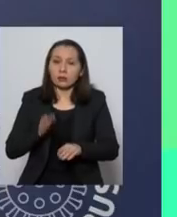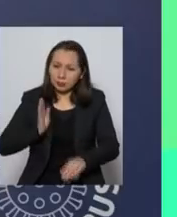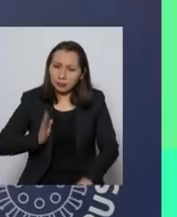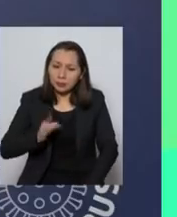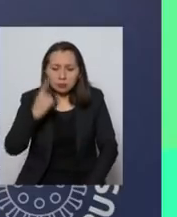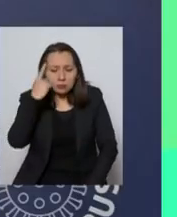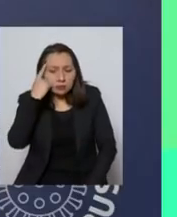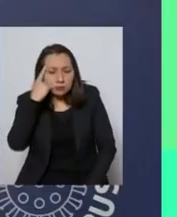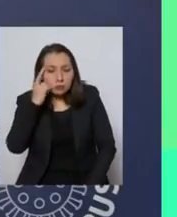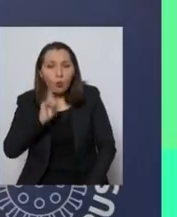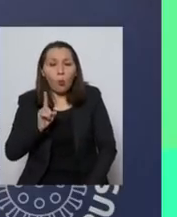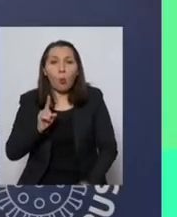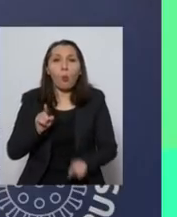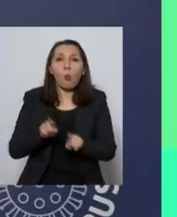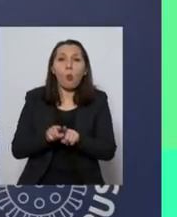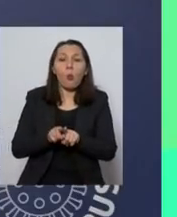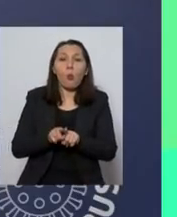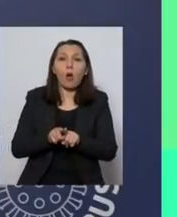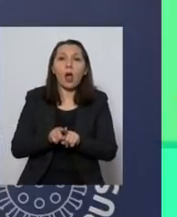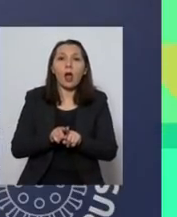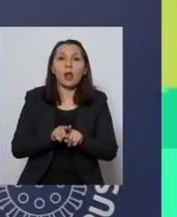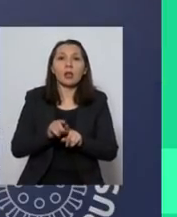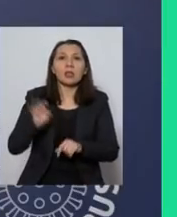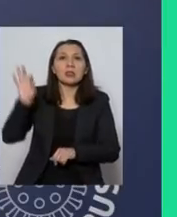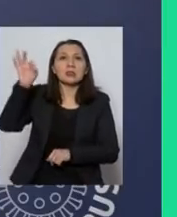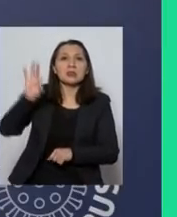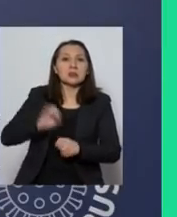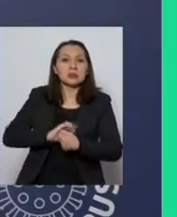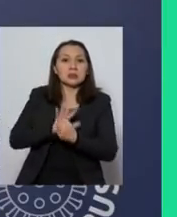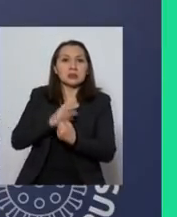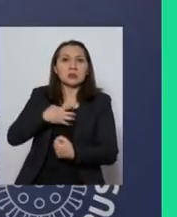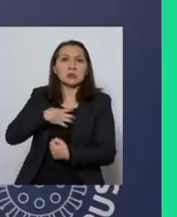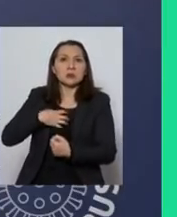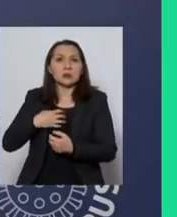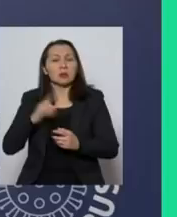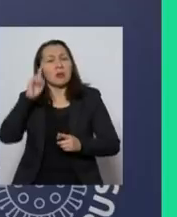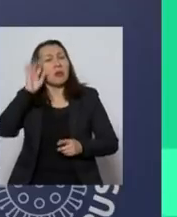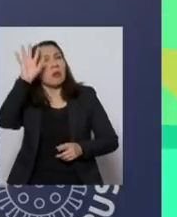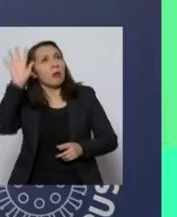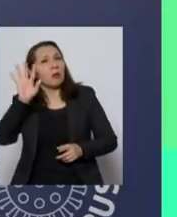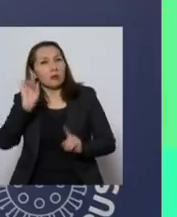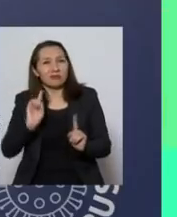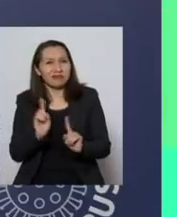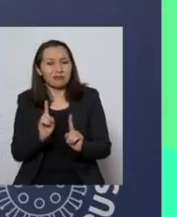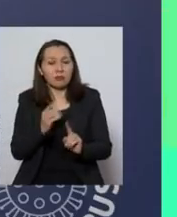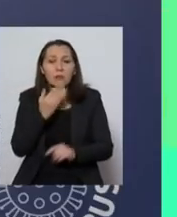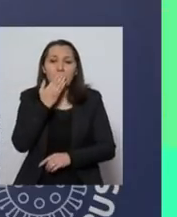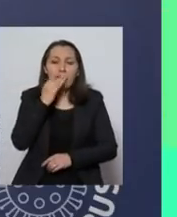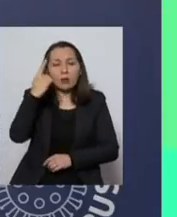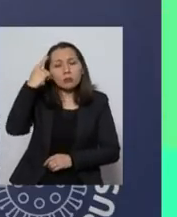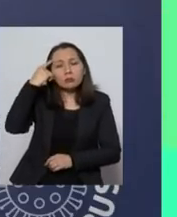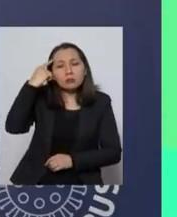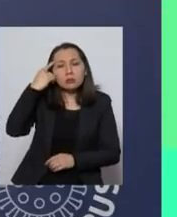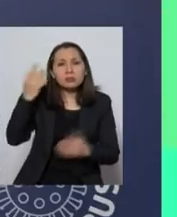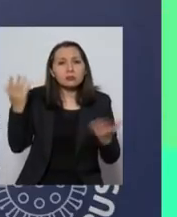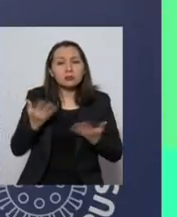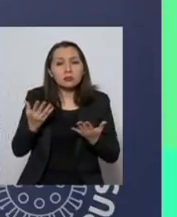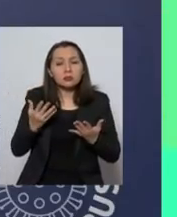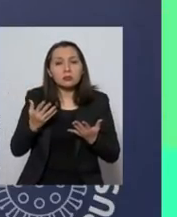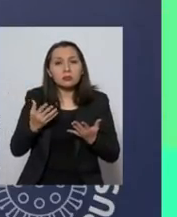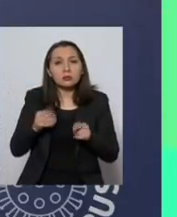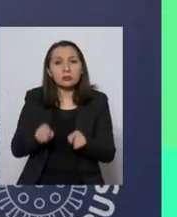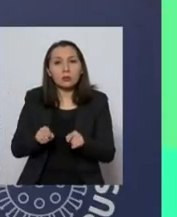perseveren pensando no en una imagen de un virus, una cosa un poco abstracta. Háganlo pensando